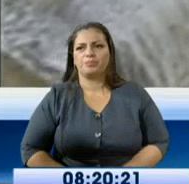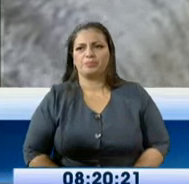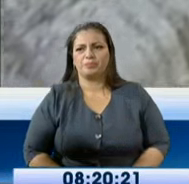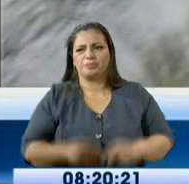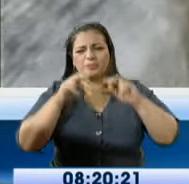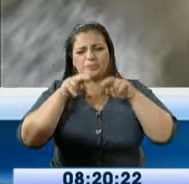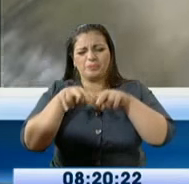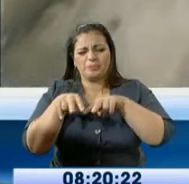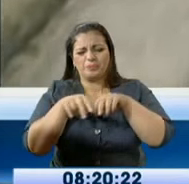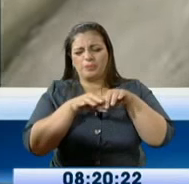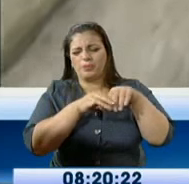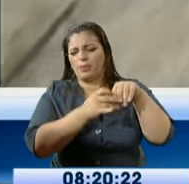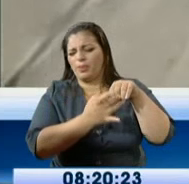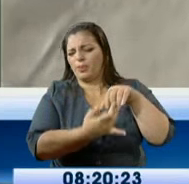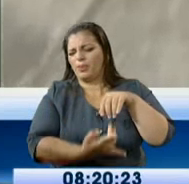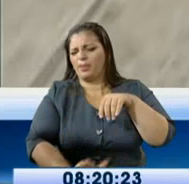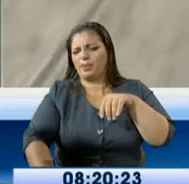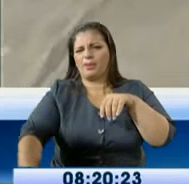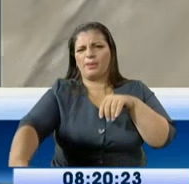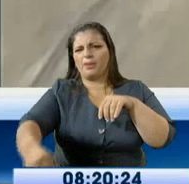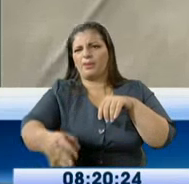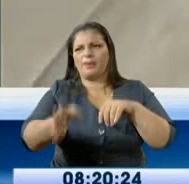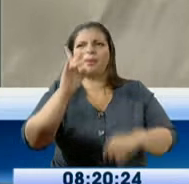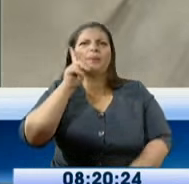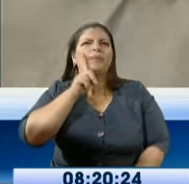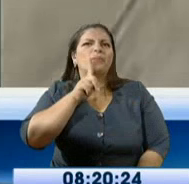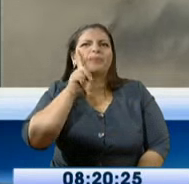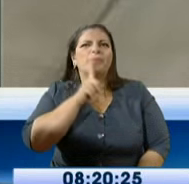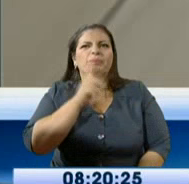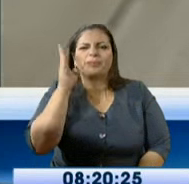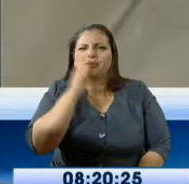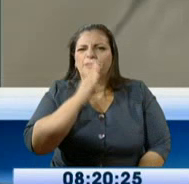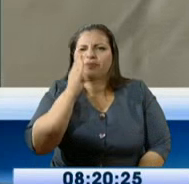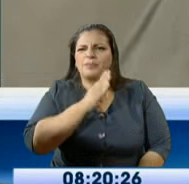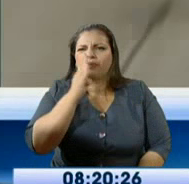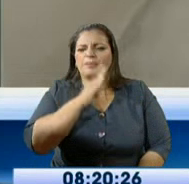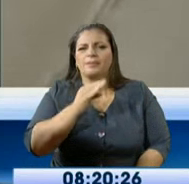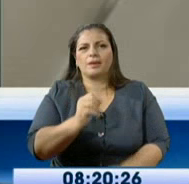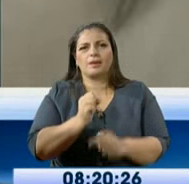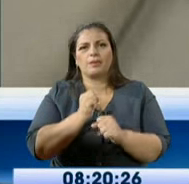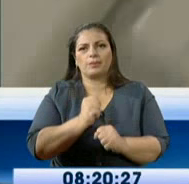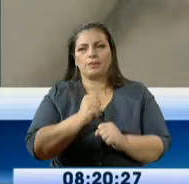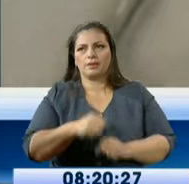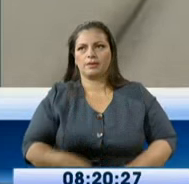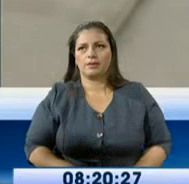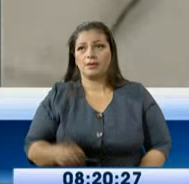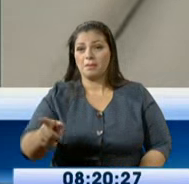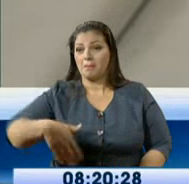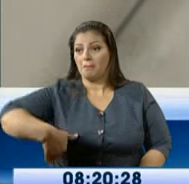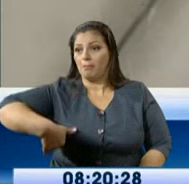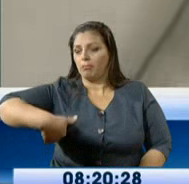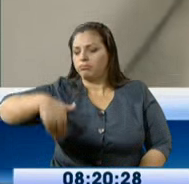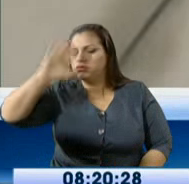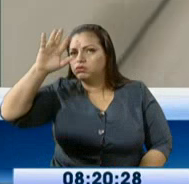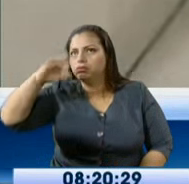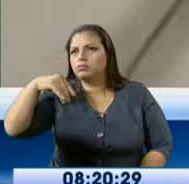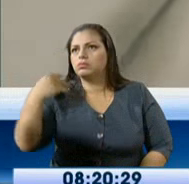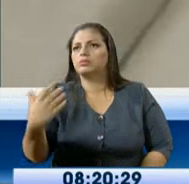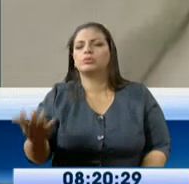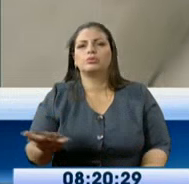por aguas negras y casos más críticos como la alcantarilla de acá. Este sí es